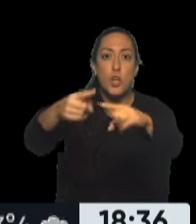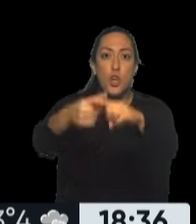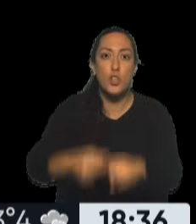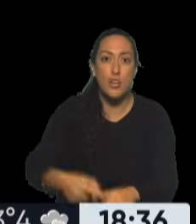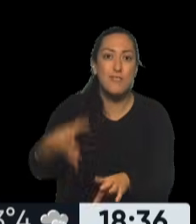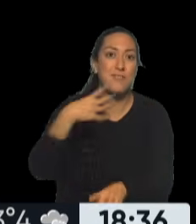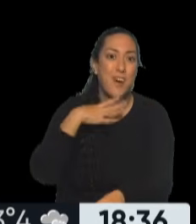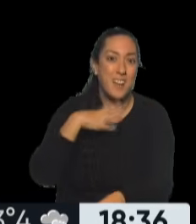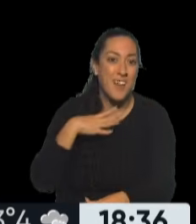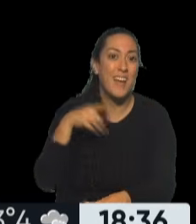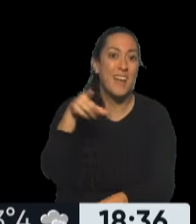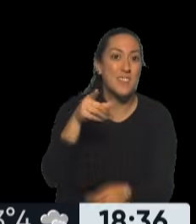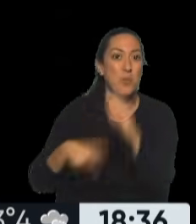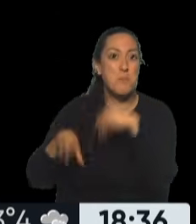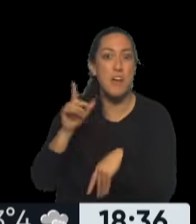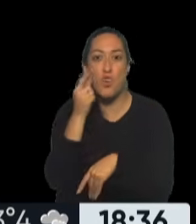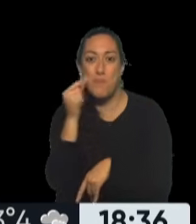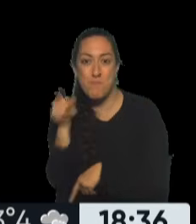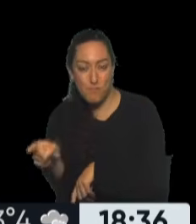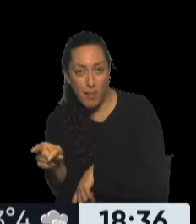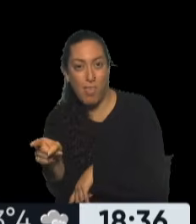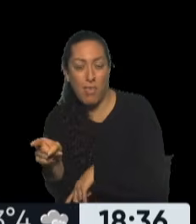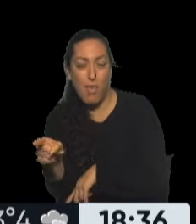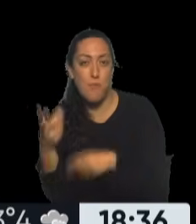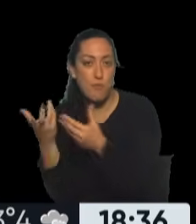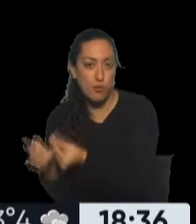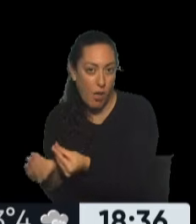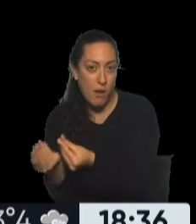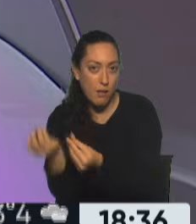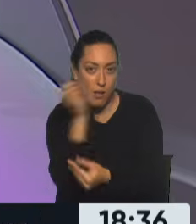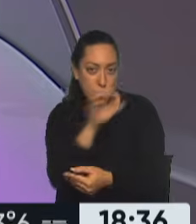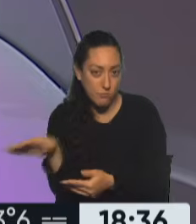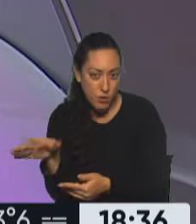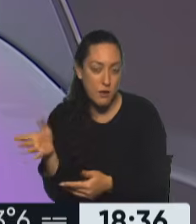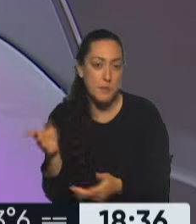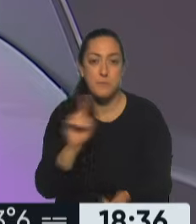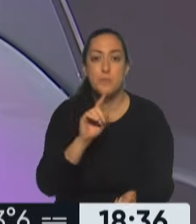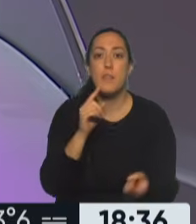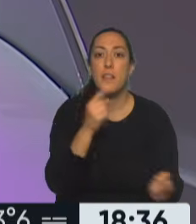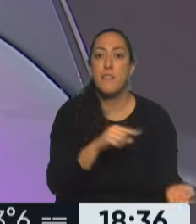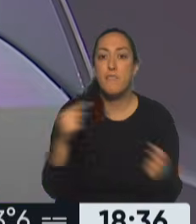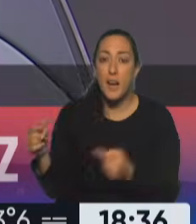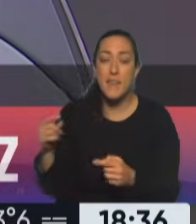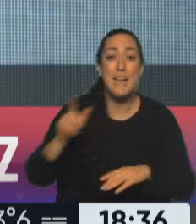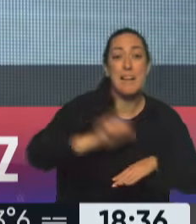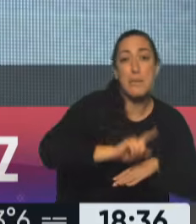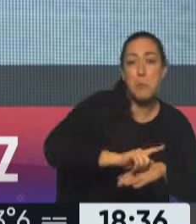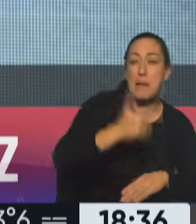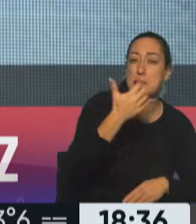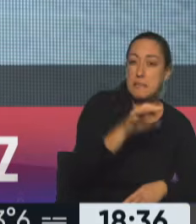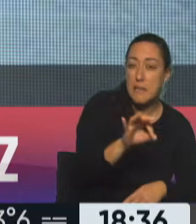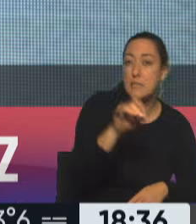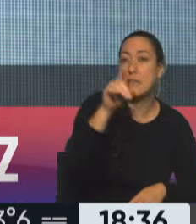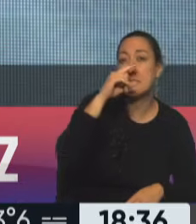Keiko caso beneficia esos votos a Roberto Sánchez. Y abismalmente, ¿no? Contrario a lo que vemos en Lima, que un 60, un